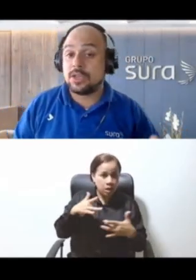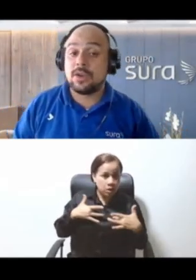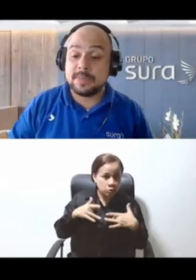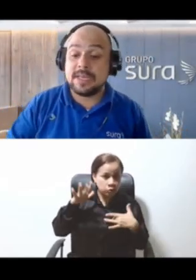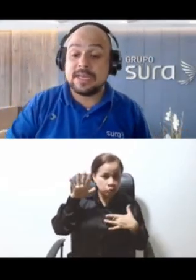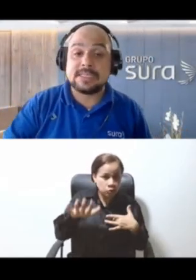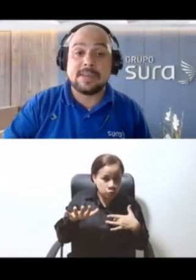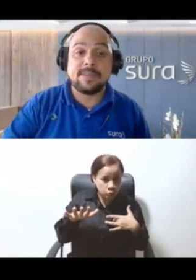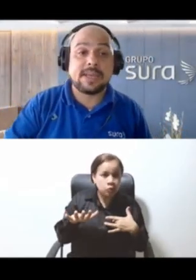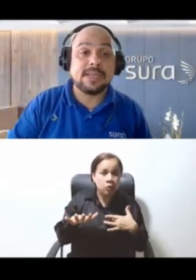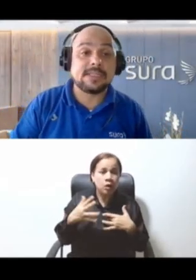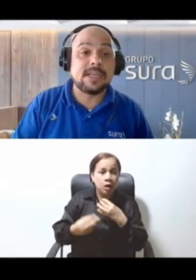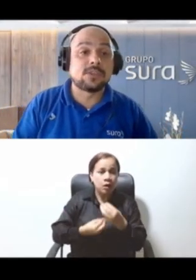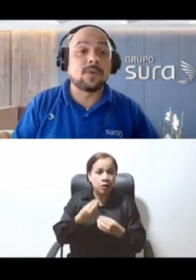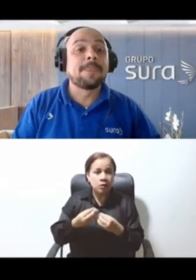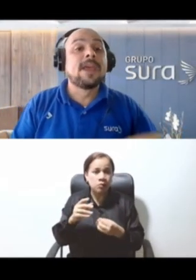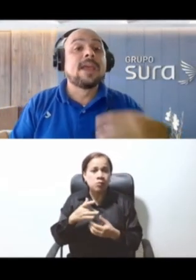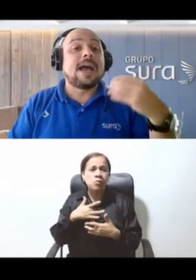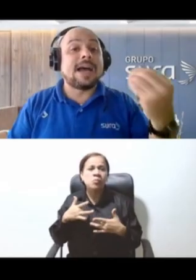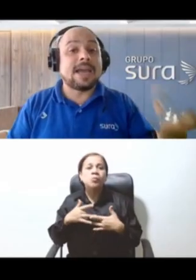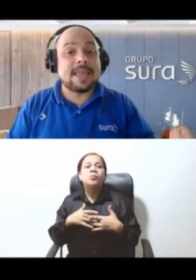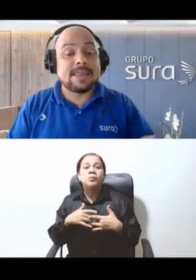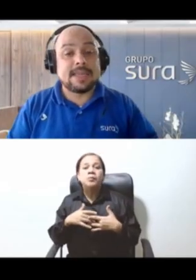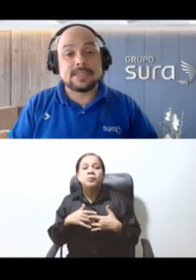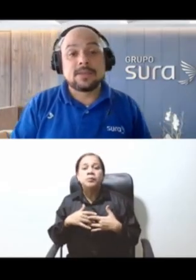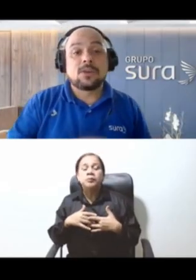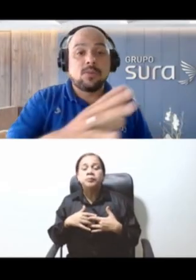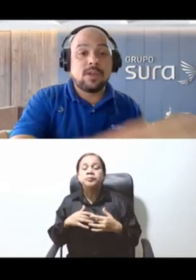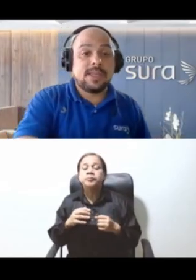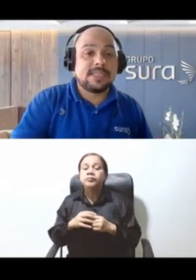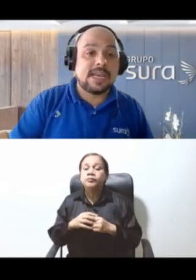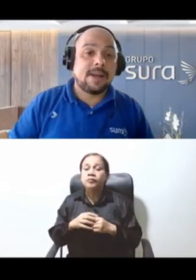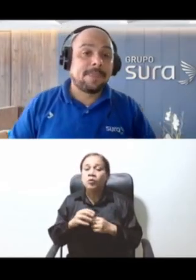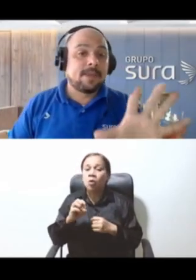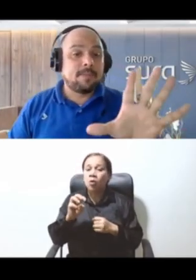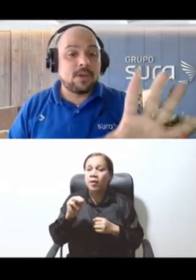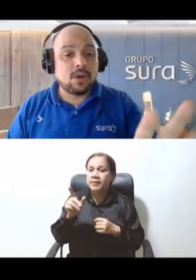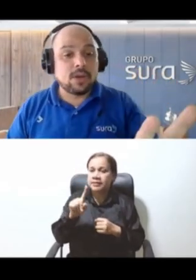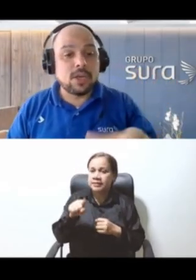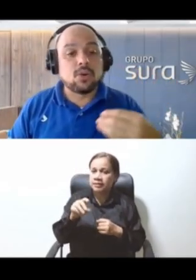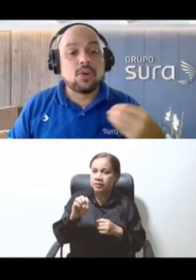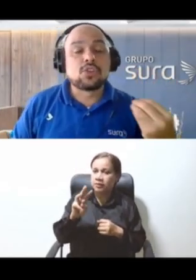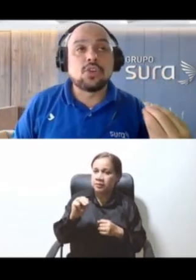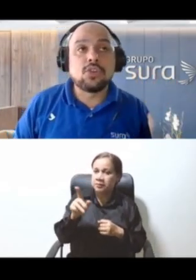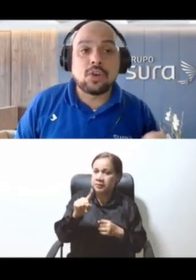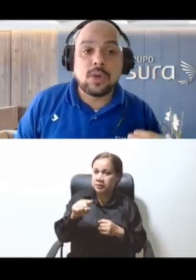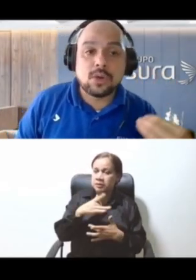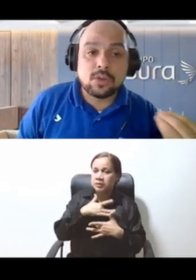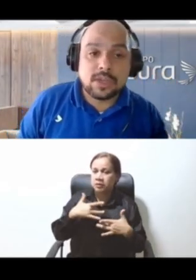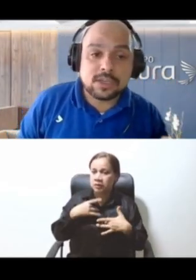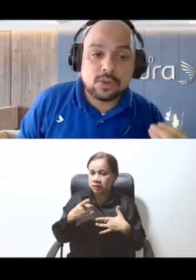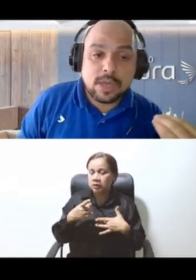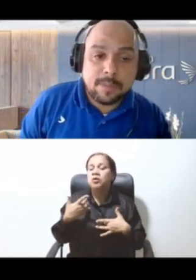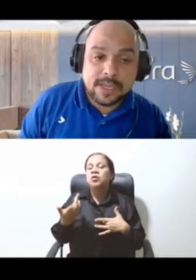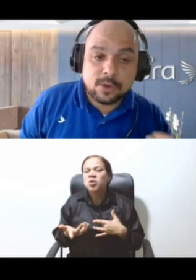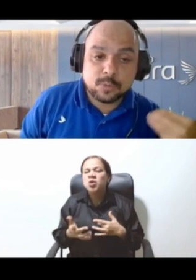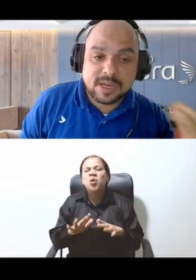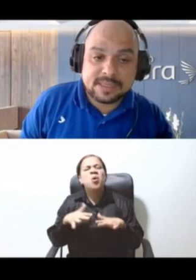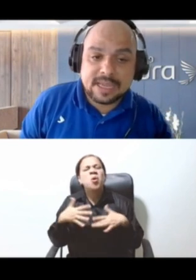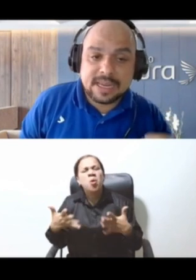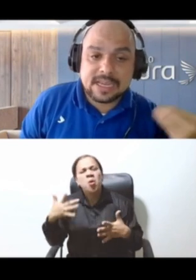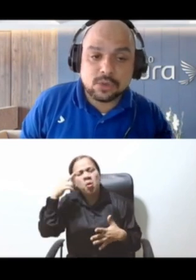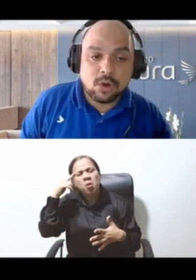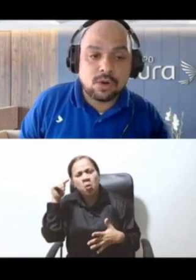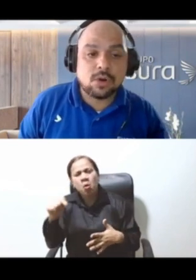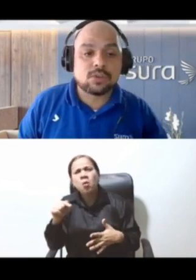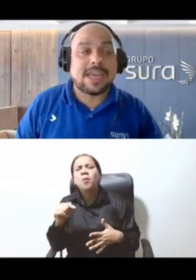emergencia, incluyendo las brigadas de emergencia. ¿Listo? Agentes, como les decía, biológico, son todo el contexto de